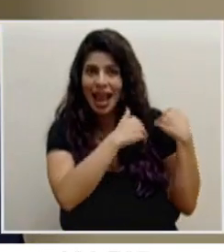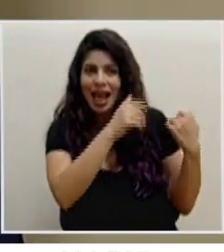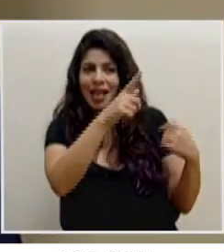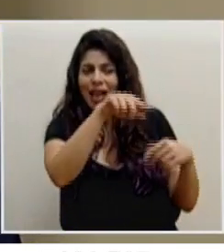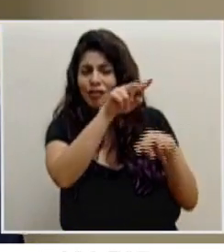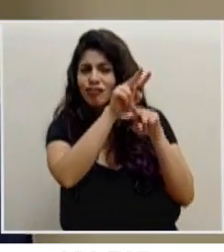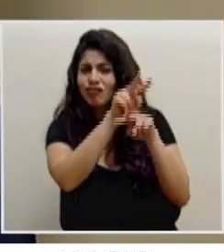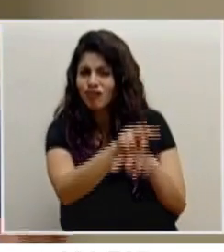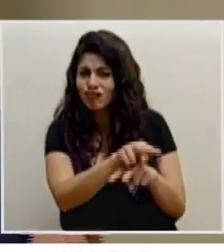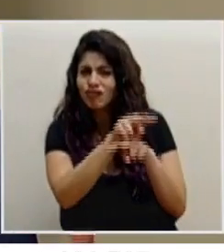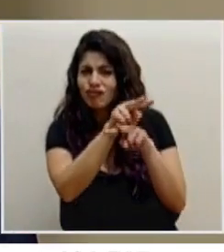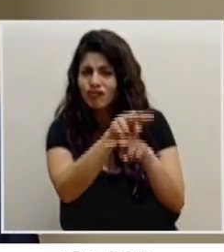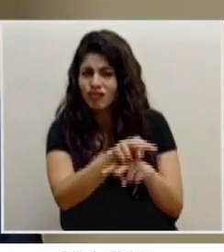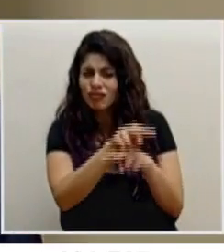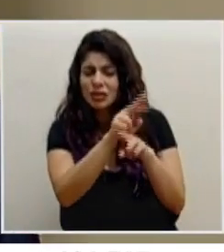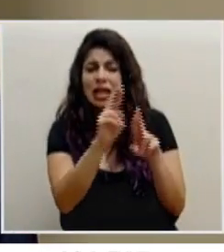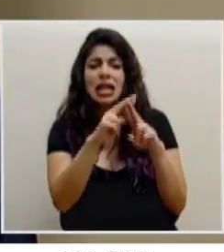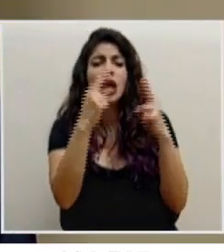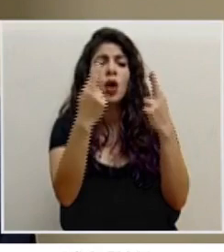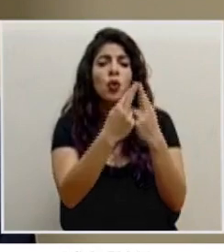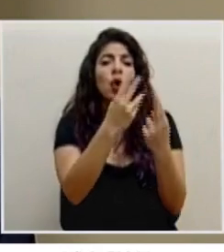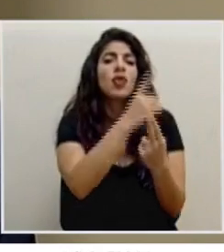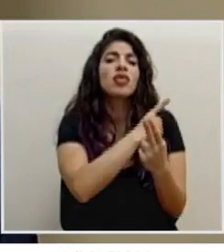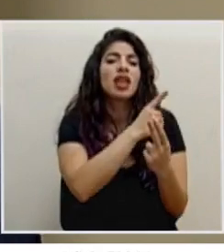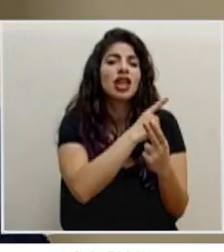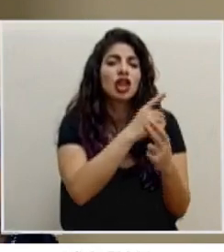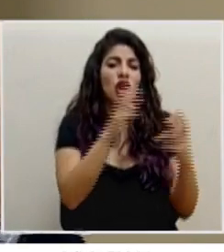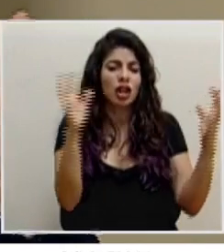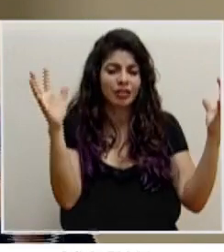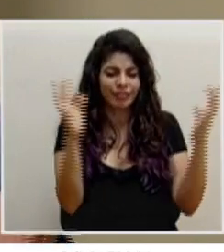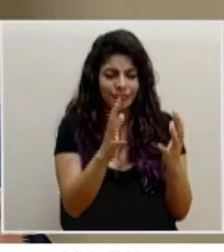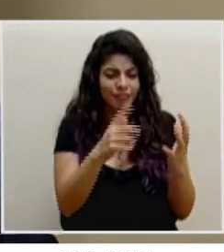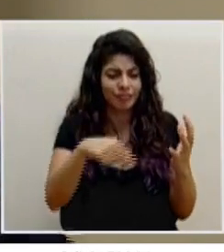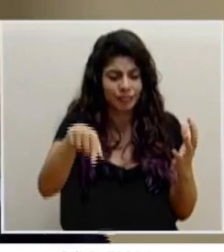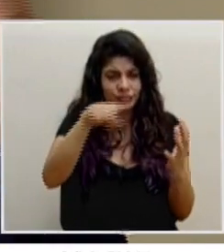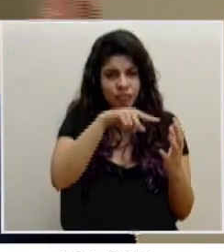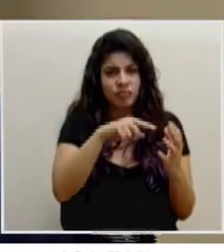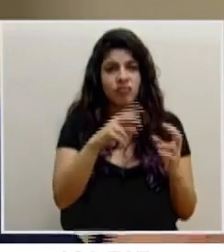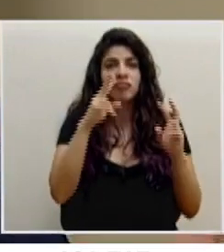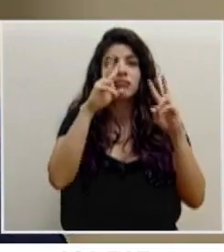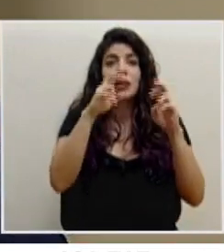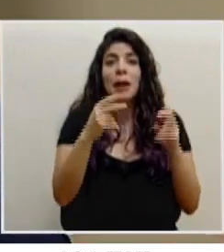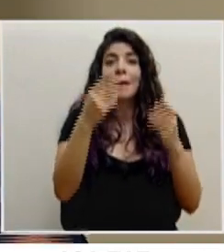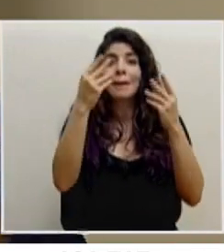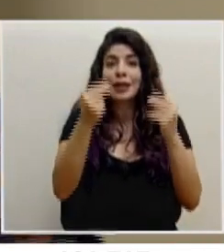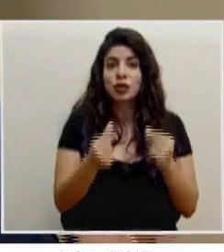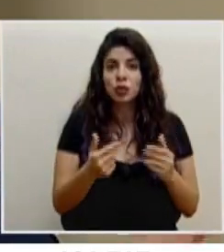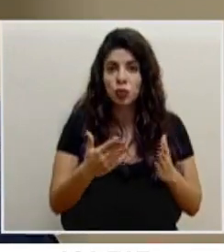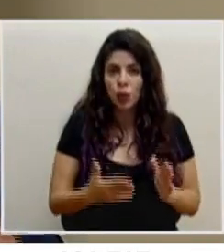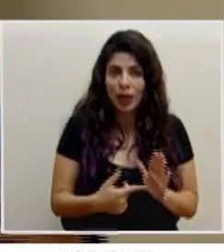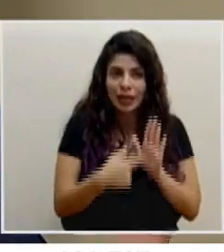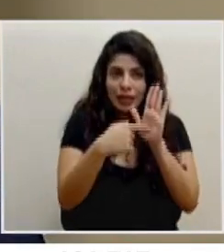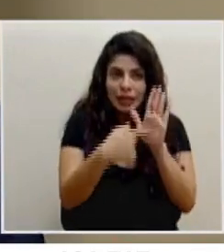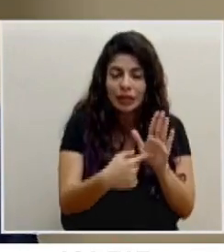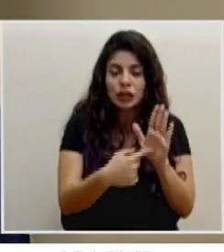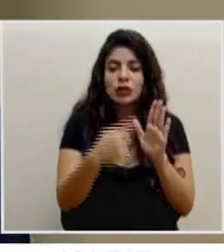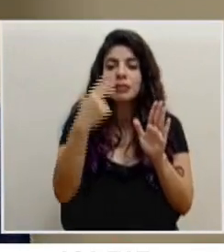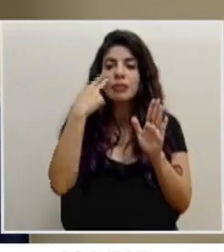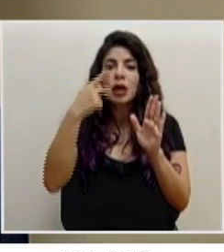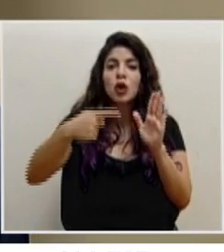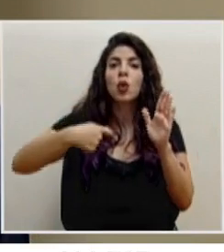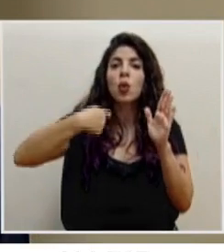supervisando, se ha estado en reuniones con los directores regionales, ¿verdad? Se ha hecho obviamente todo el presupuesto, se le ha asignado de las cuotas, ¿verdad? De